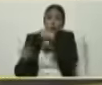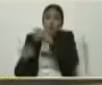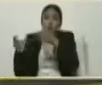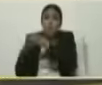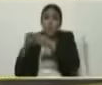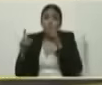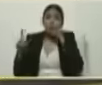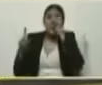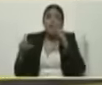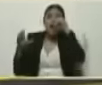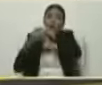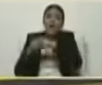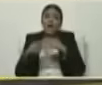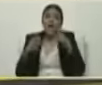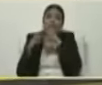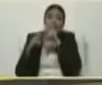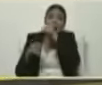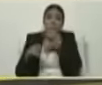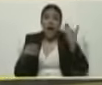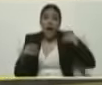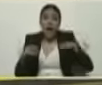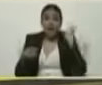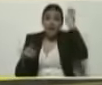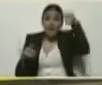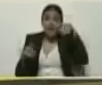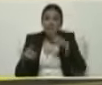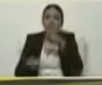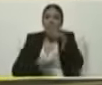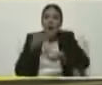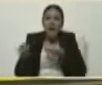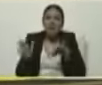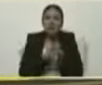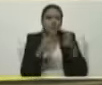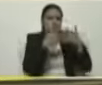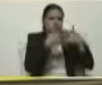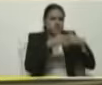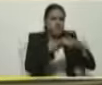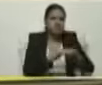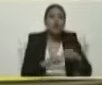fascistas de Argentina y del mundo, montó una granja con 20.000